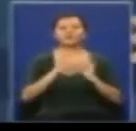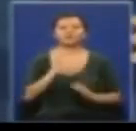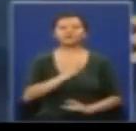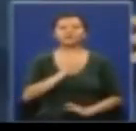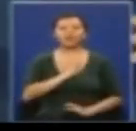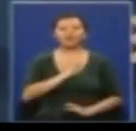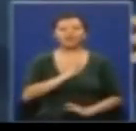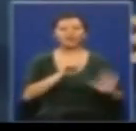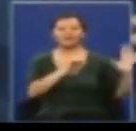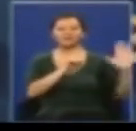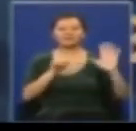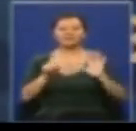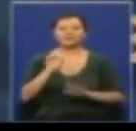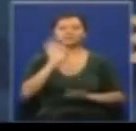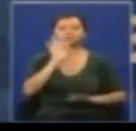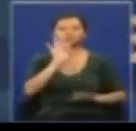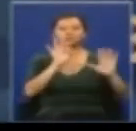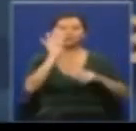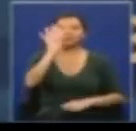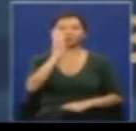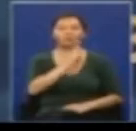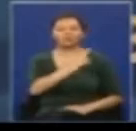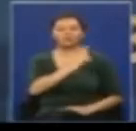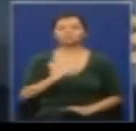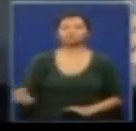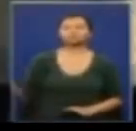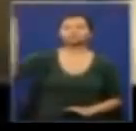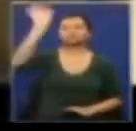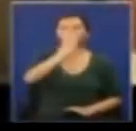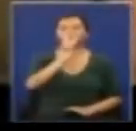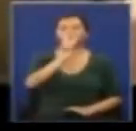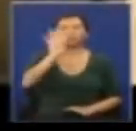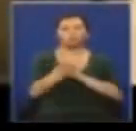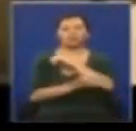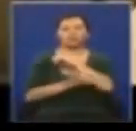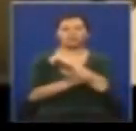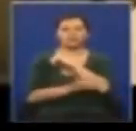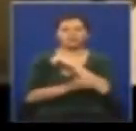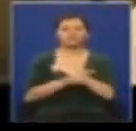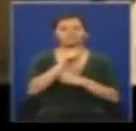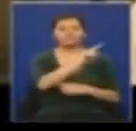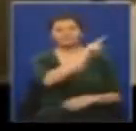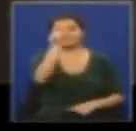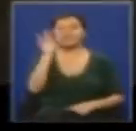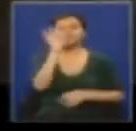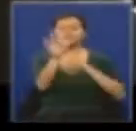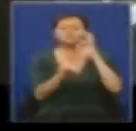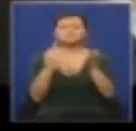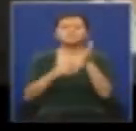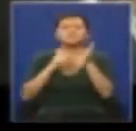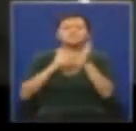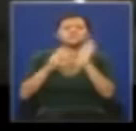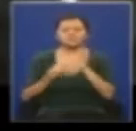en 684 instituciones en 24 países. El docente Jorge Duque explica lo que significa